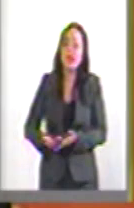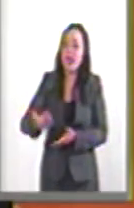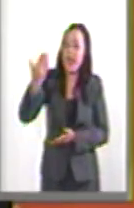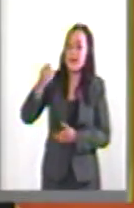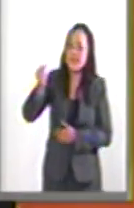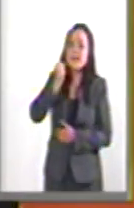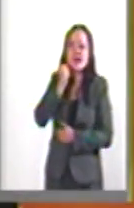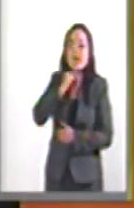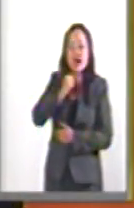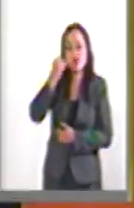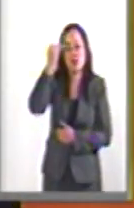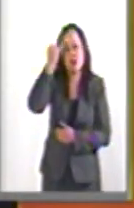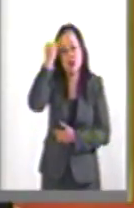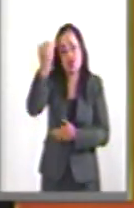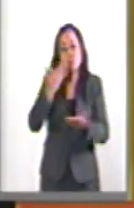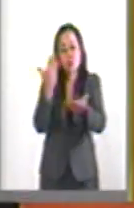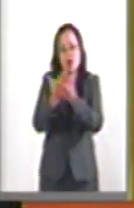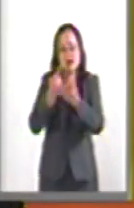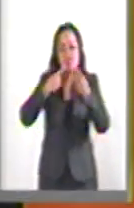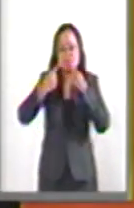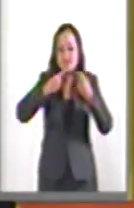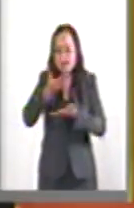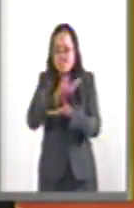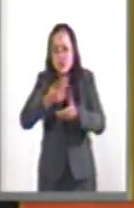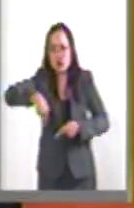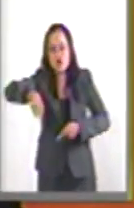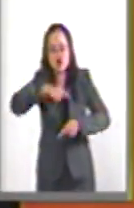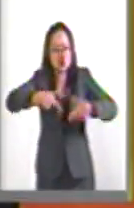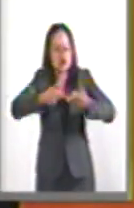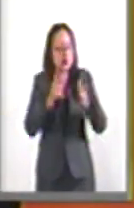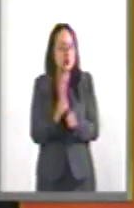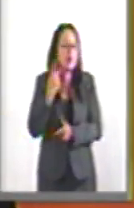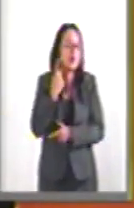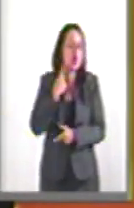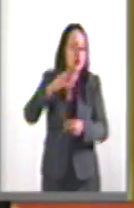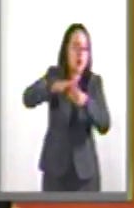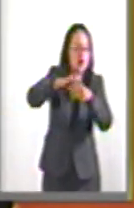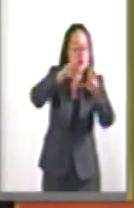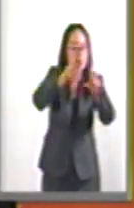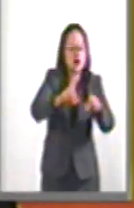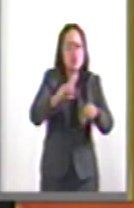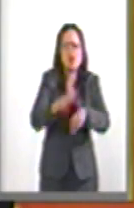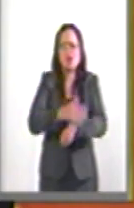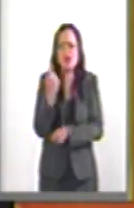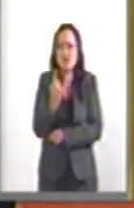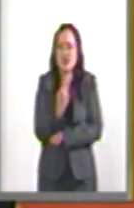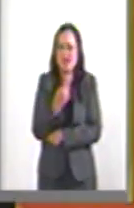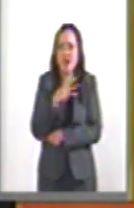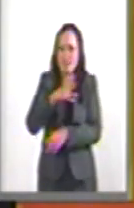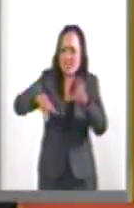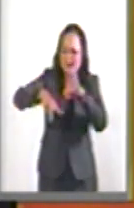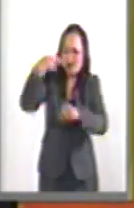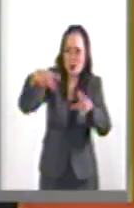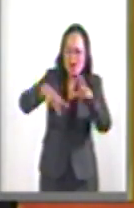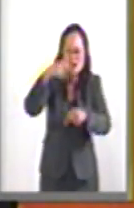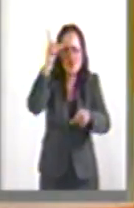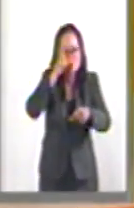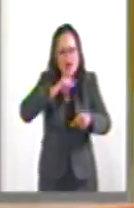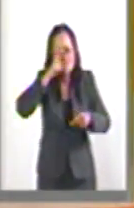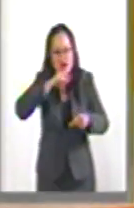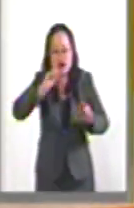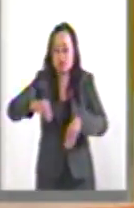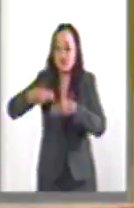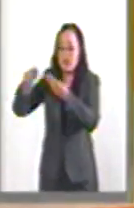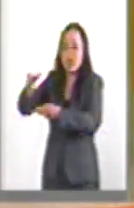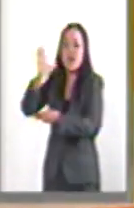el Senado esta iniciativa, nuestra fracción votó en contra. Muchas lagunas. Pasó a la